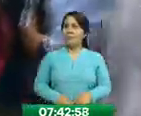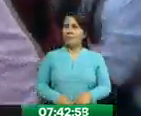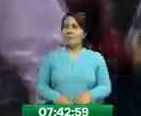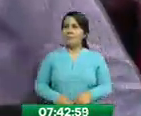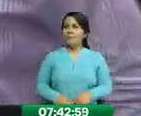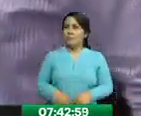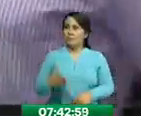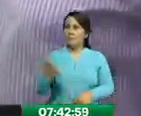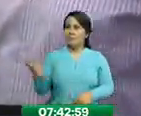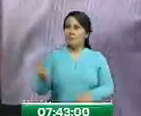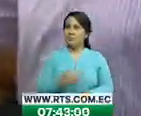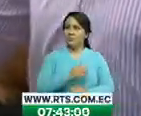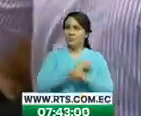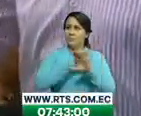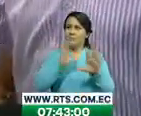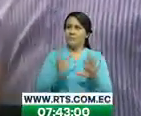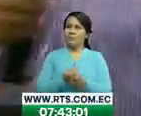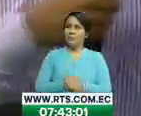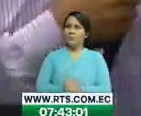damitas. Claro.